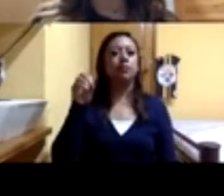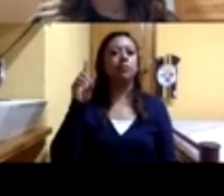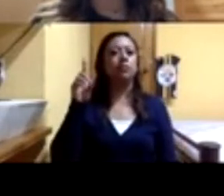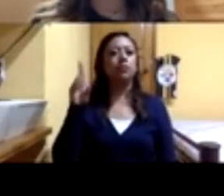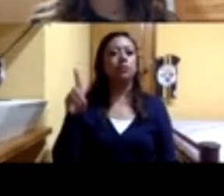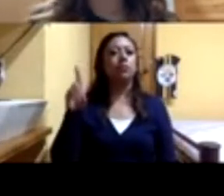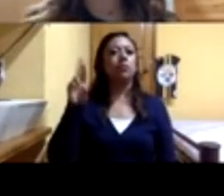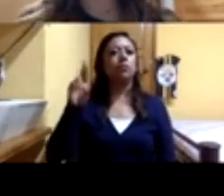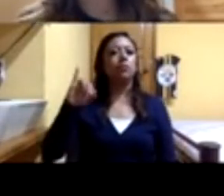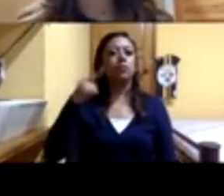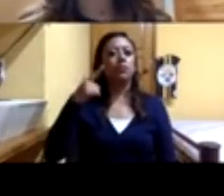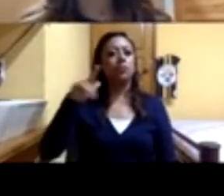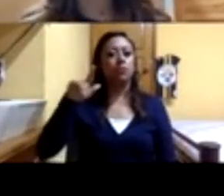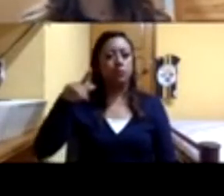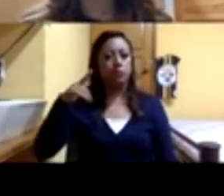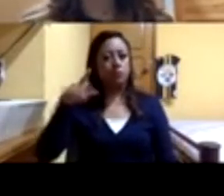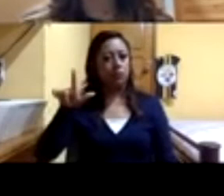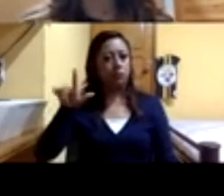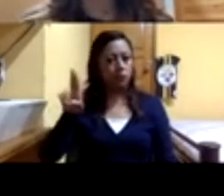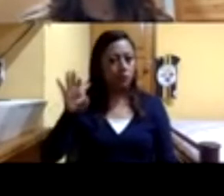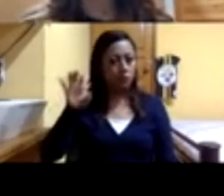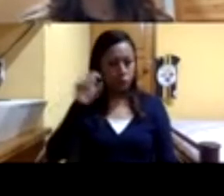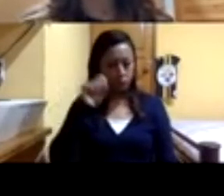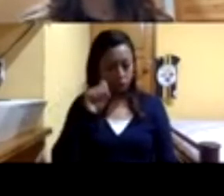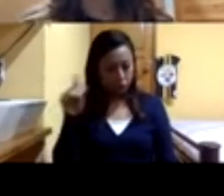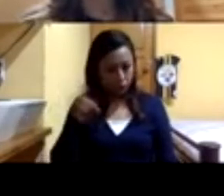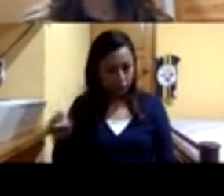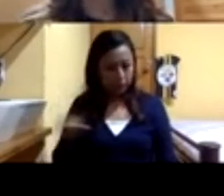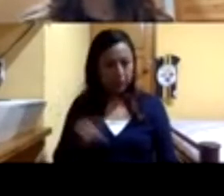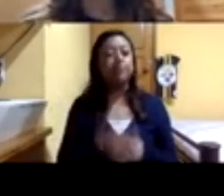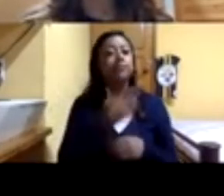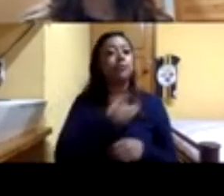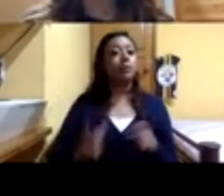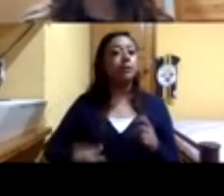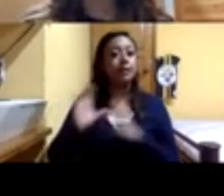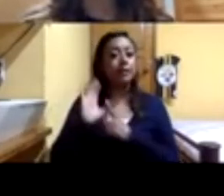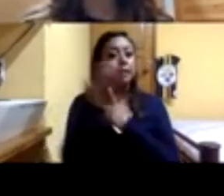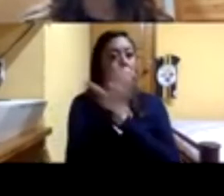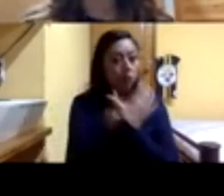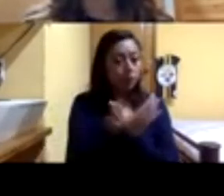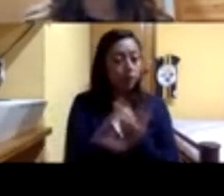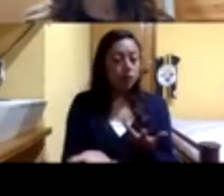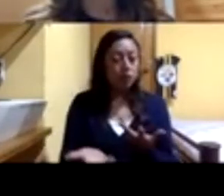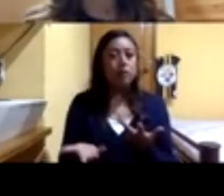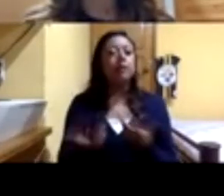Rendición de Cuentas y Vigilancia de la Auditoría Superior en el Congreso de la Ciudad de México. Por favor, diputado.